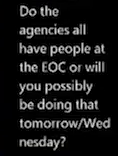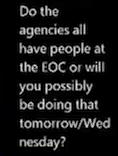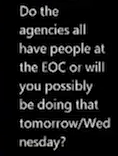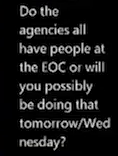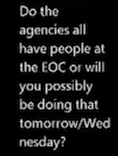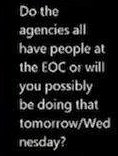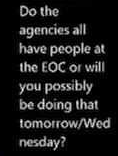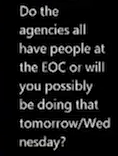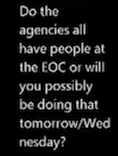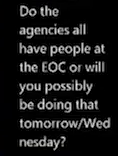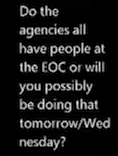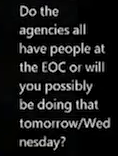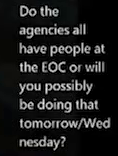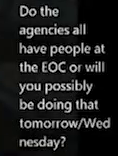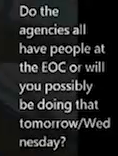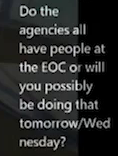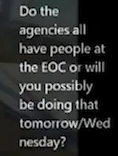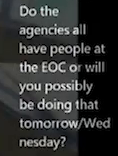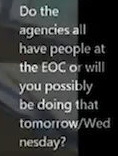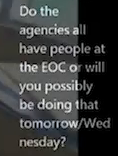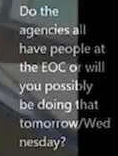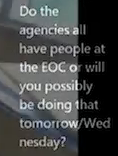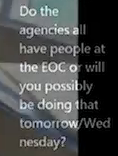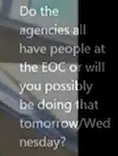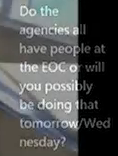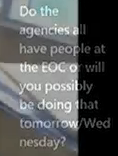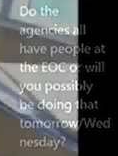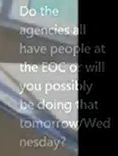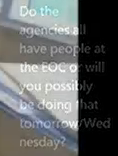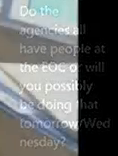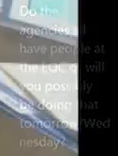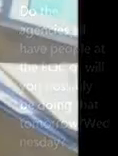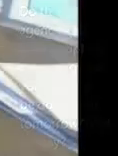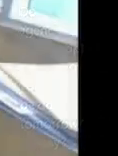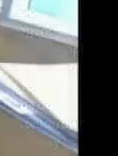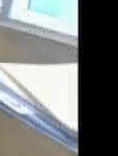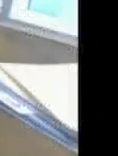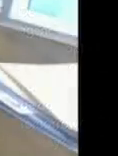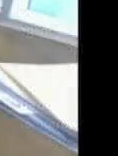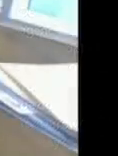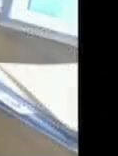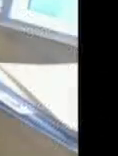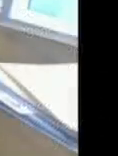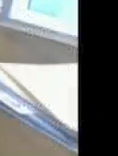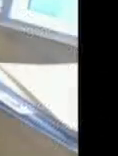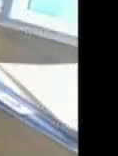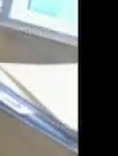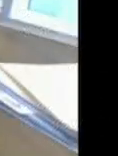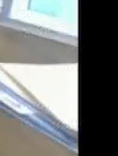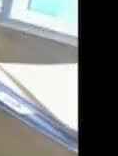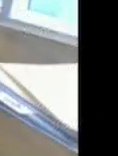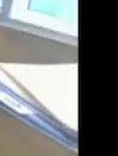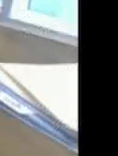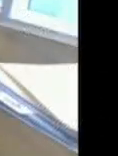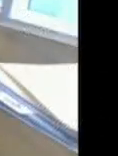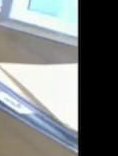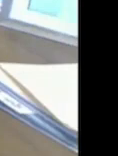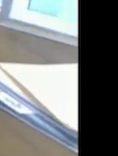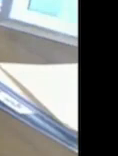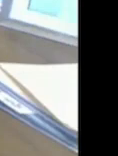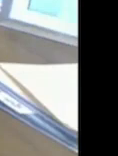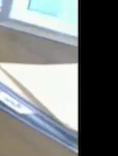pasa durante el año, si hay mucho viento o si hay hielo que está en las líneas eléctricas, quizás